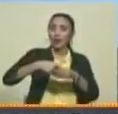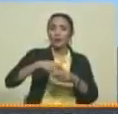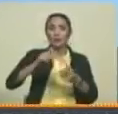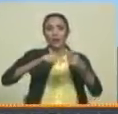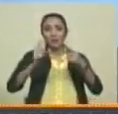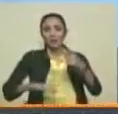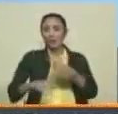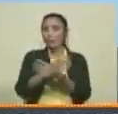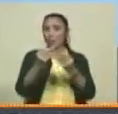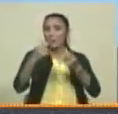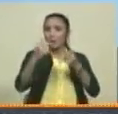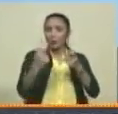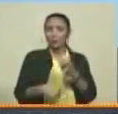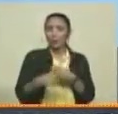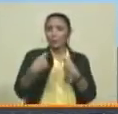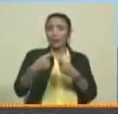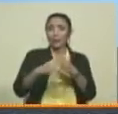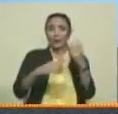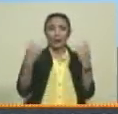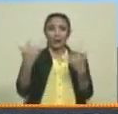y por mil cosas más.